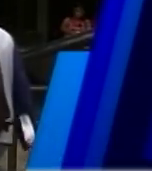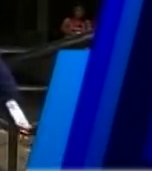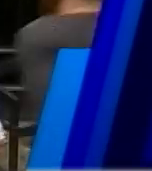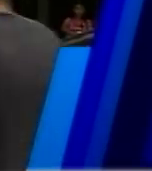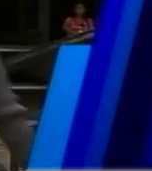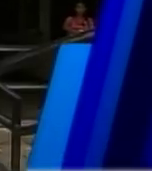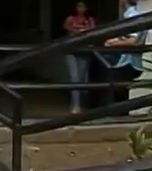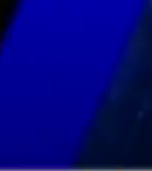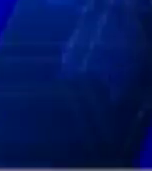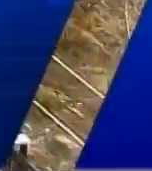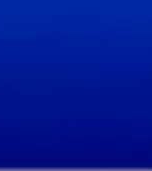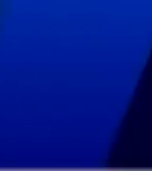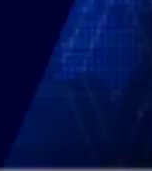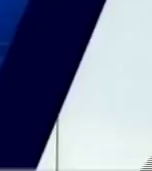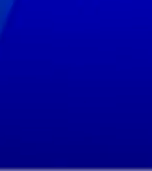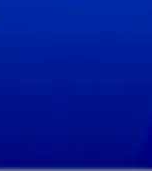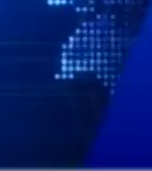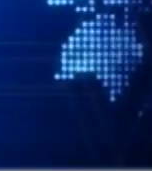inteligentes.